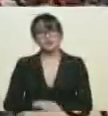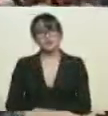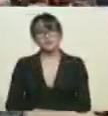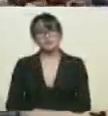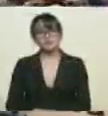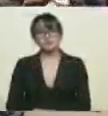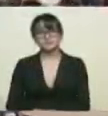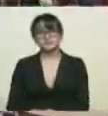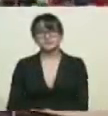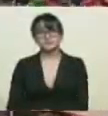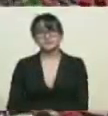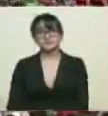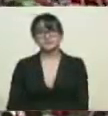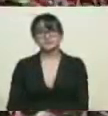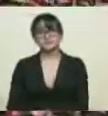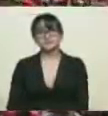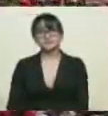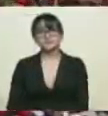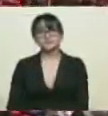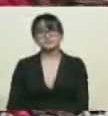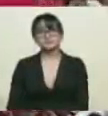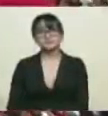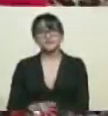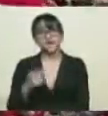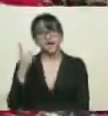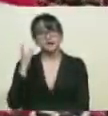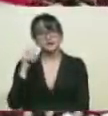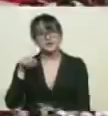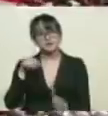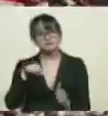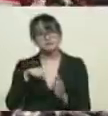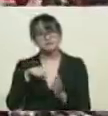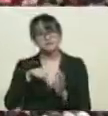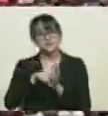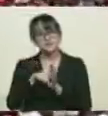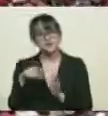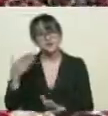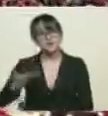Ayer hicimos un acto muy importante,